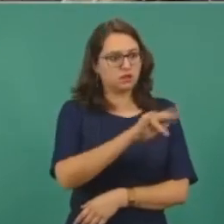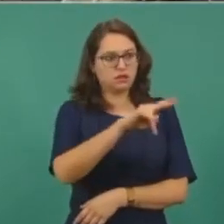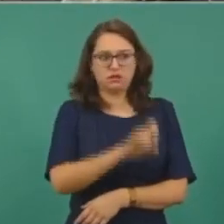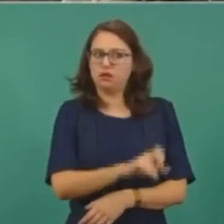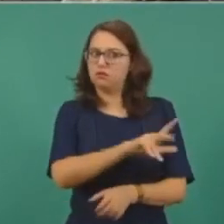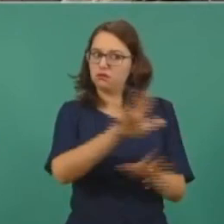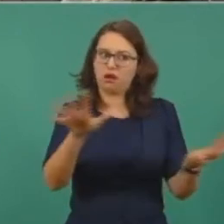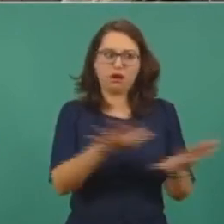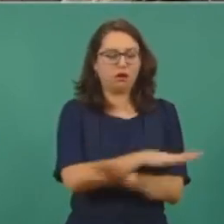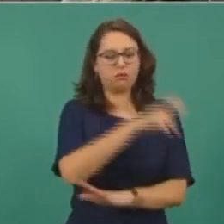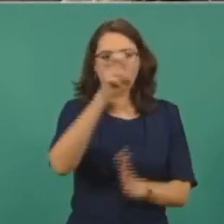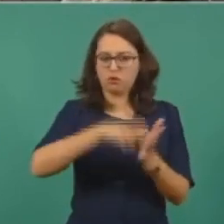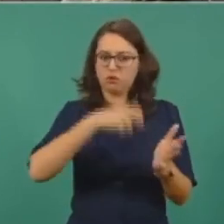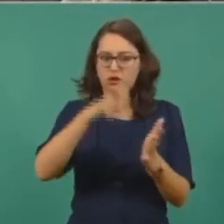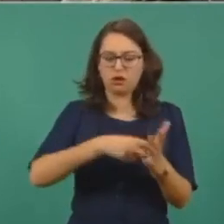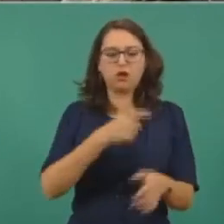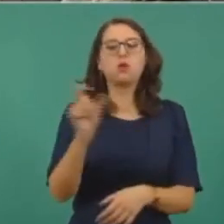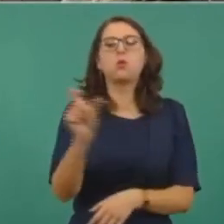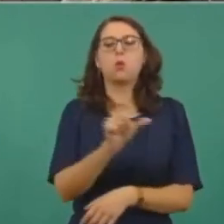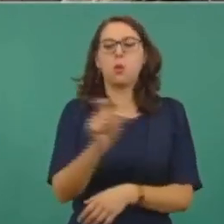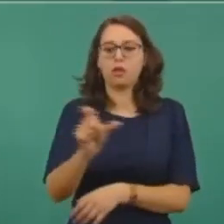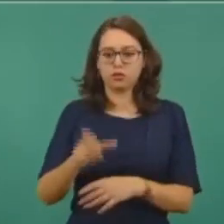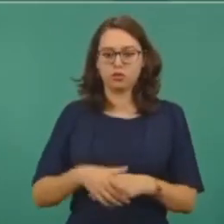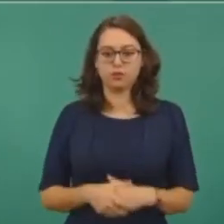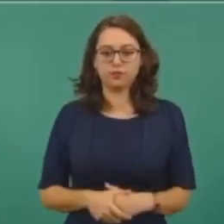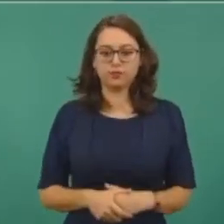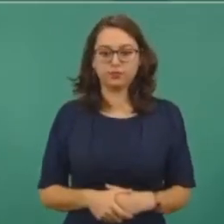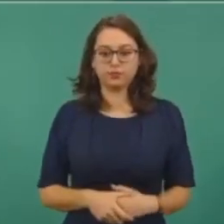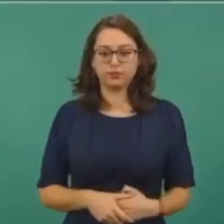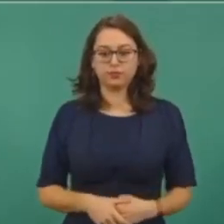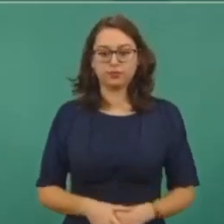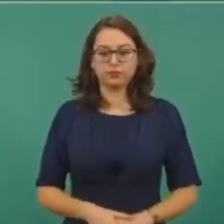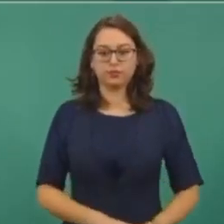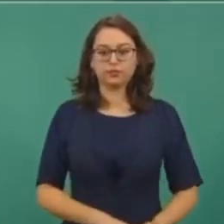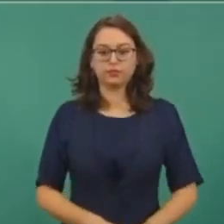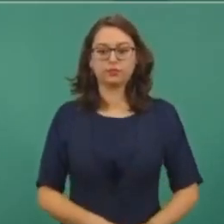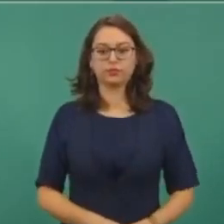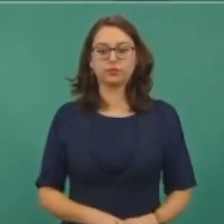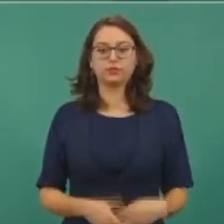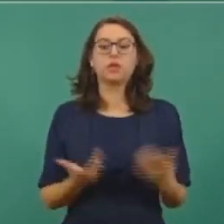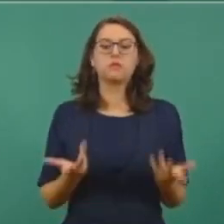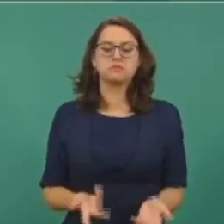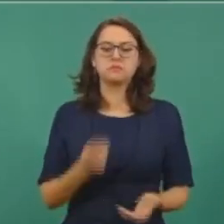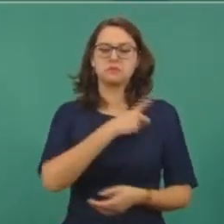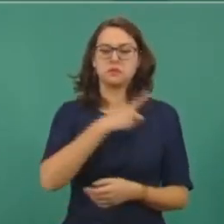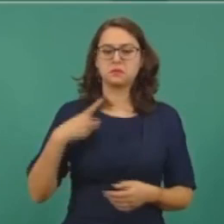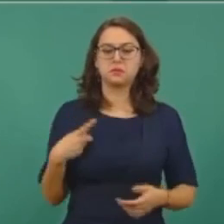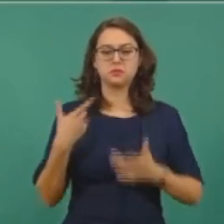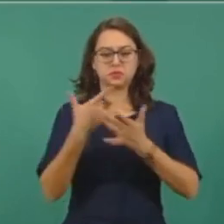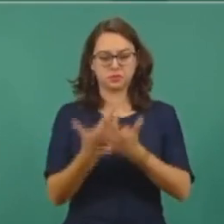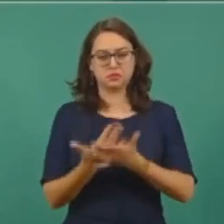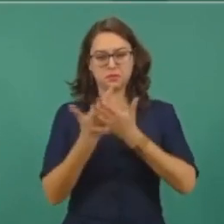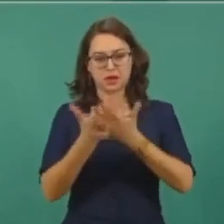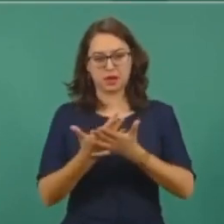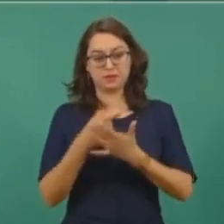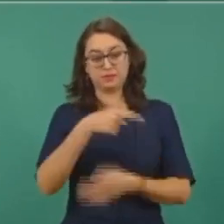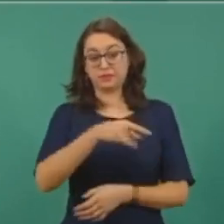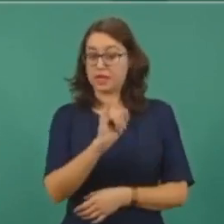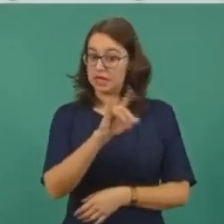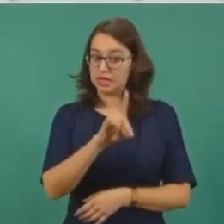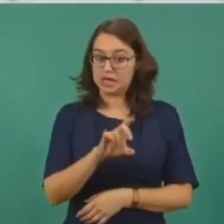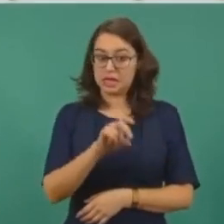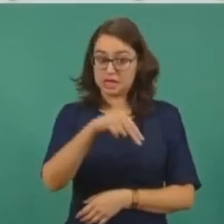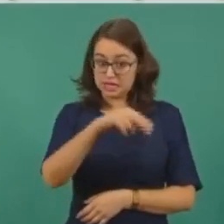vendrán en los siguientes años? Gracias, presidente. Sí, pues hay que esperar a ver qué resuelve el INE. Tienen ellos que dar